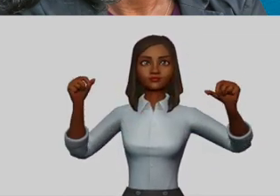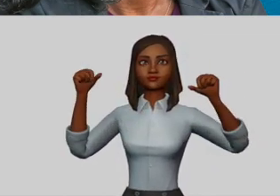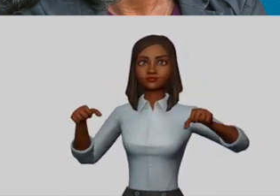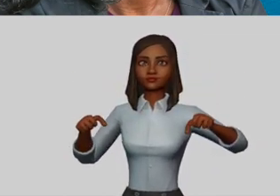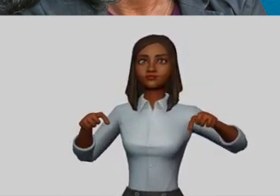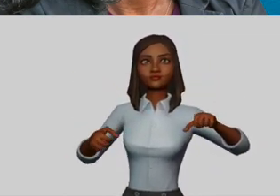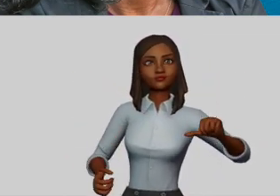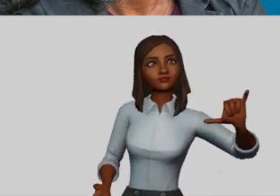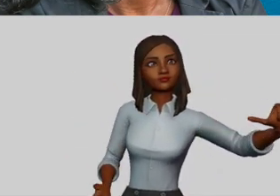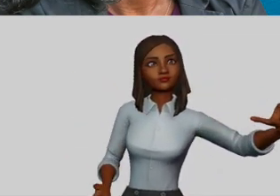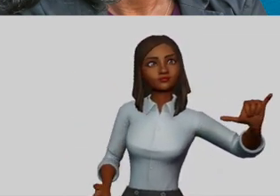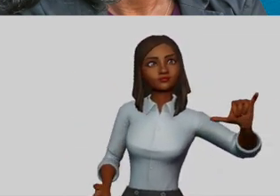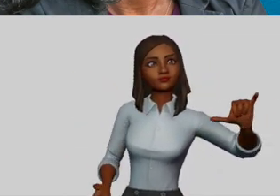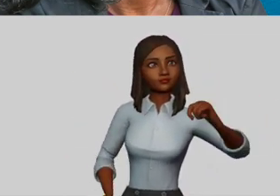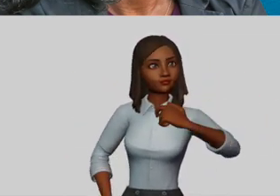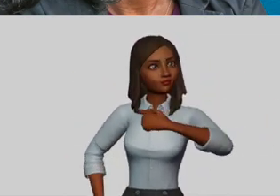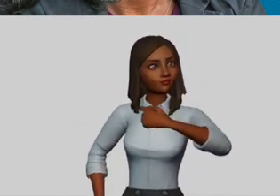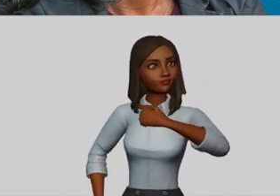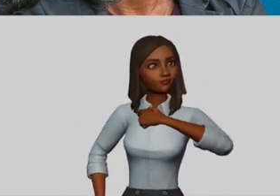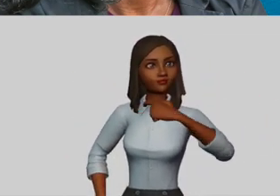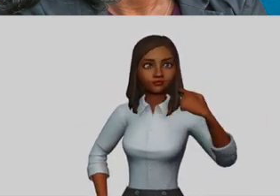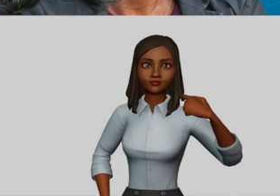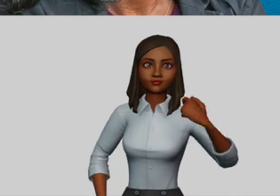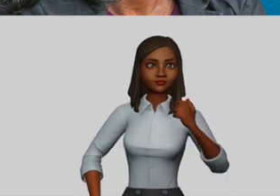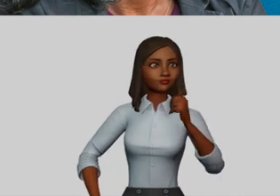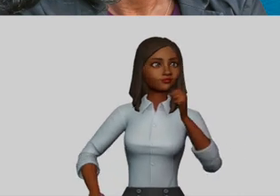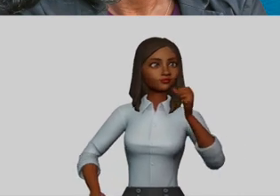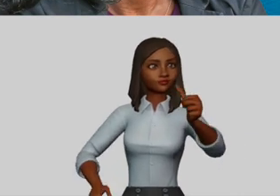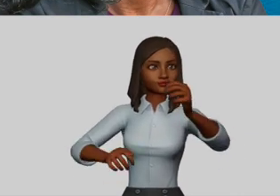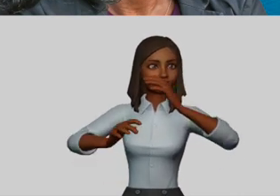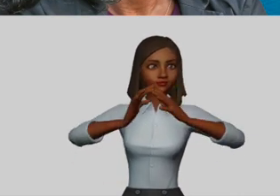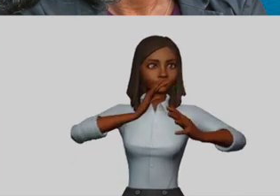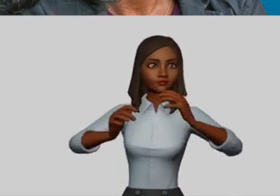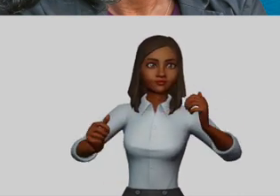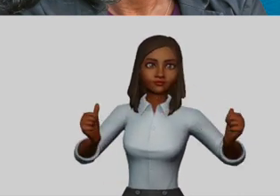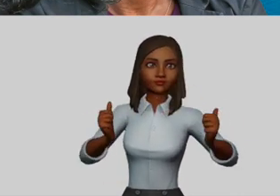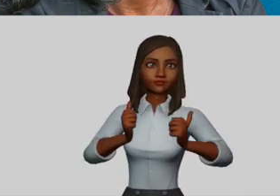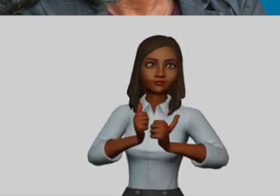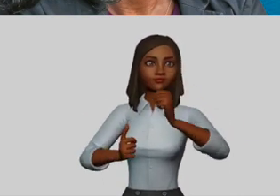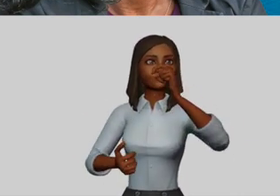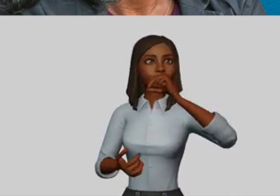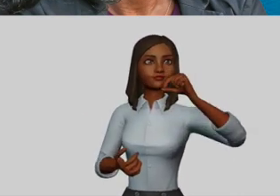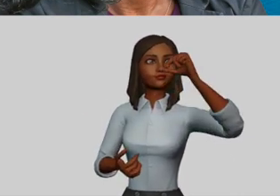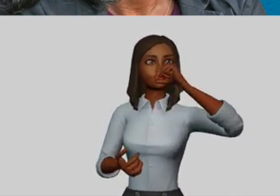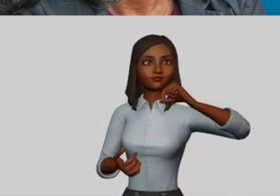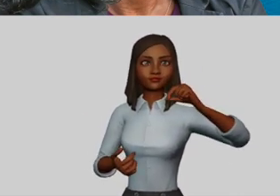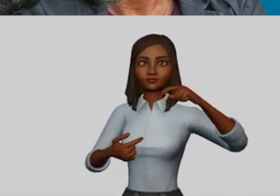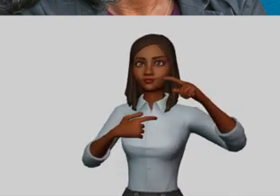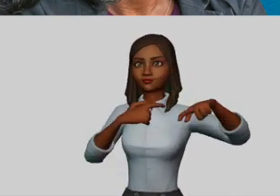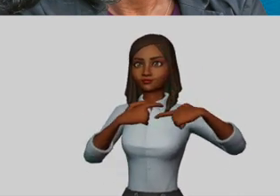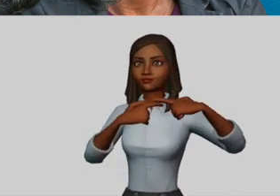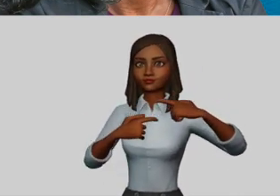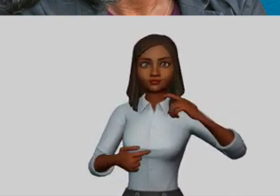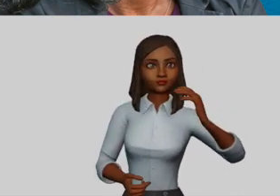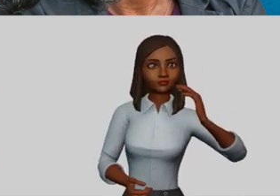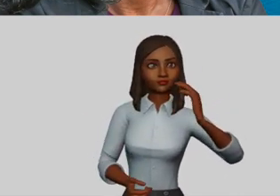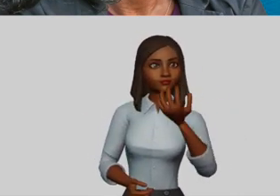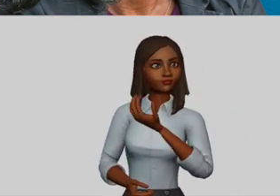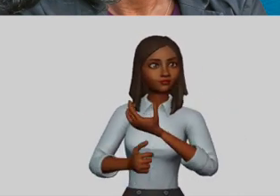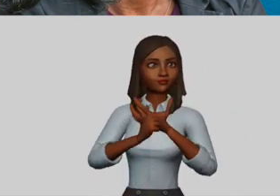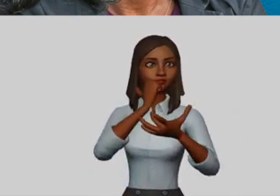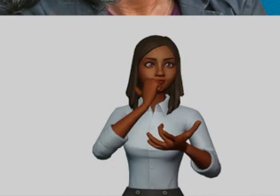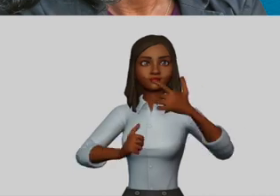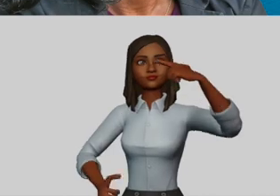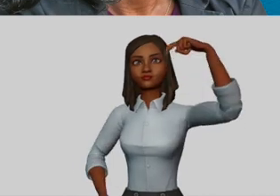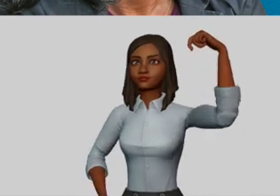tras retail, ¿verdad? Banking, que hay muchas personas que son de la comunidad sorda